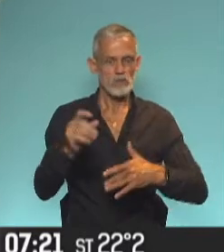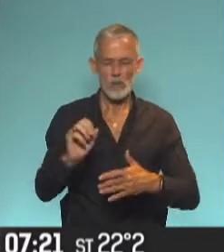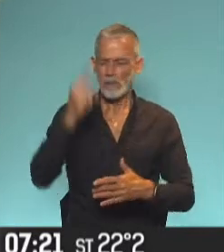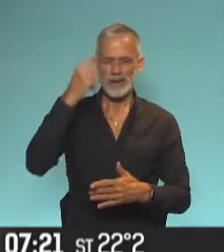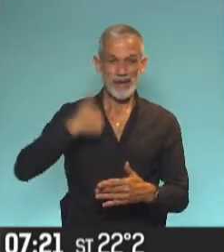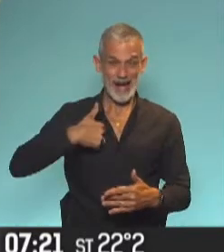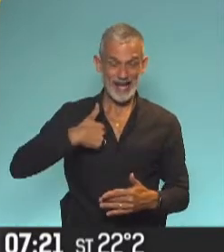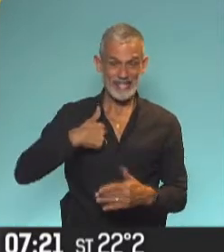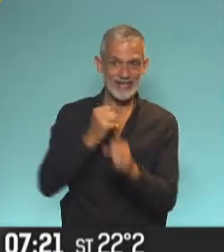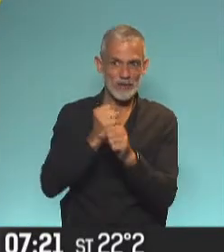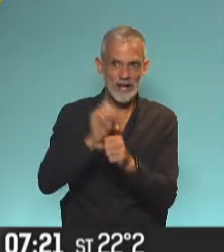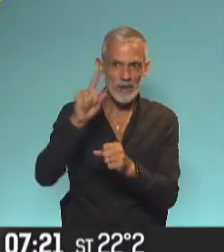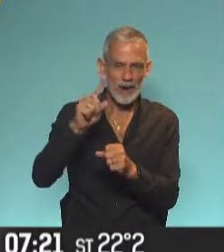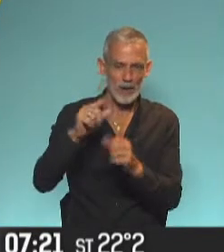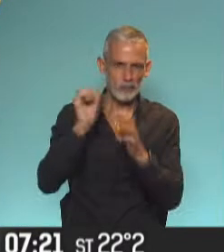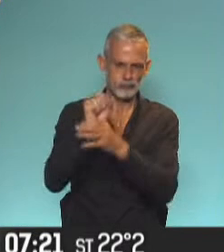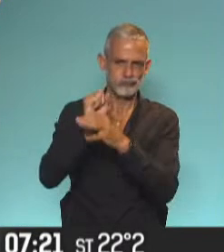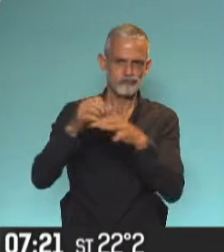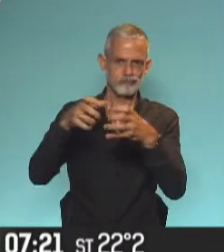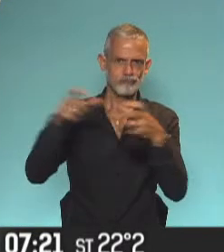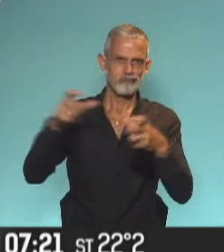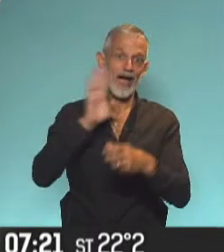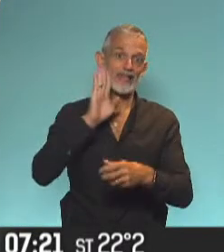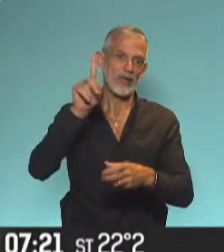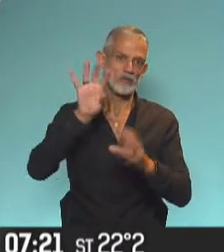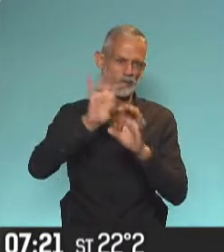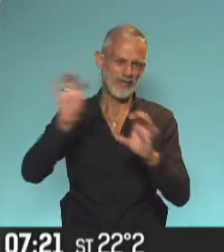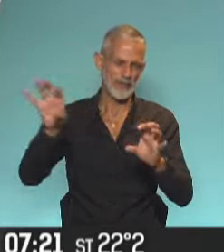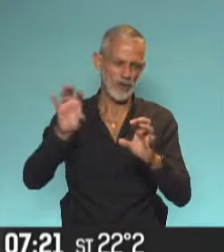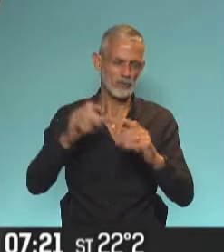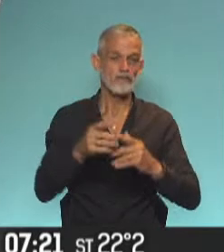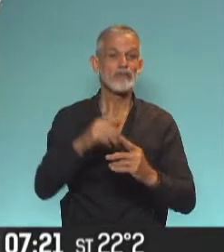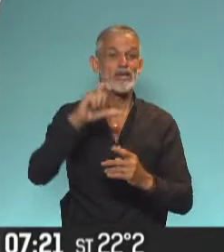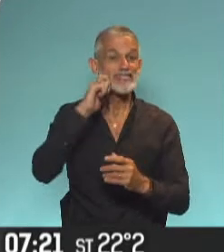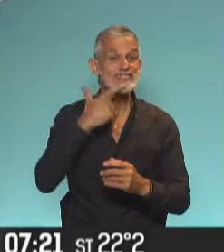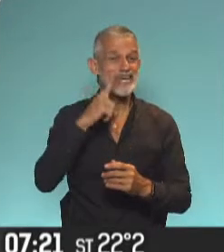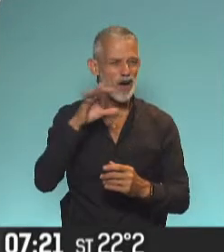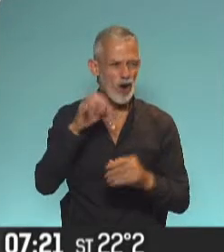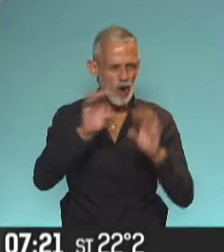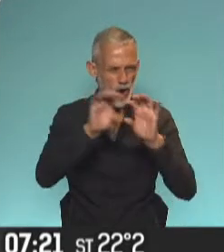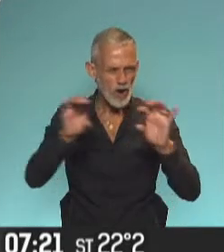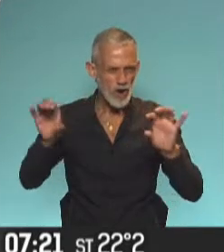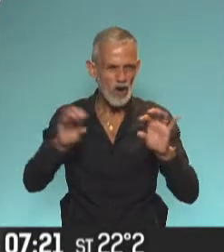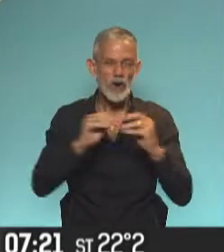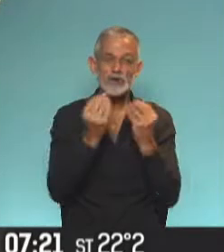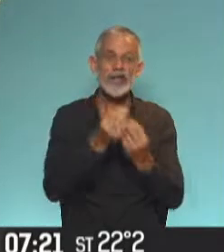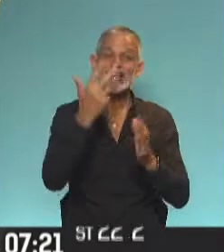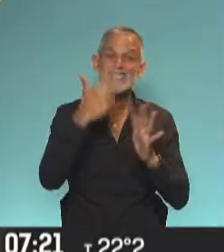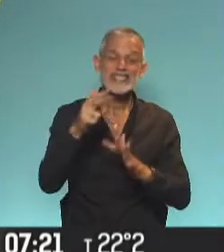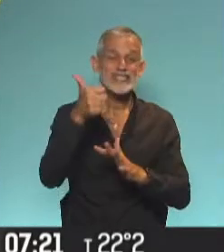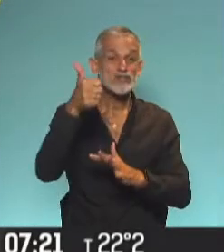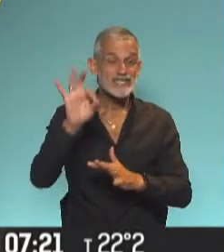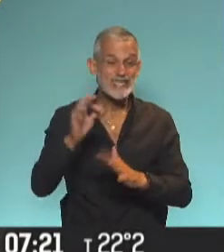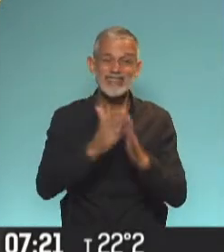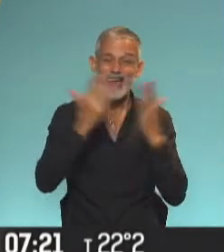primer argentino en trabajar entre los grandes creadores estadounidenses. Cisco Kid se publicó en 360 diarios de